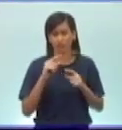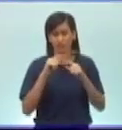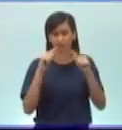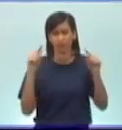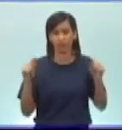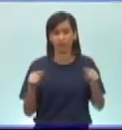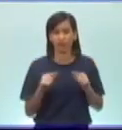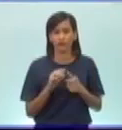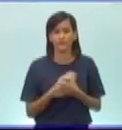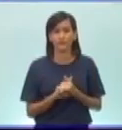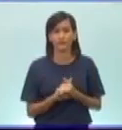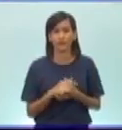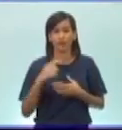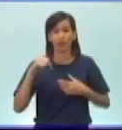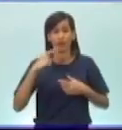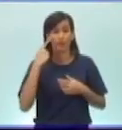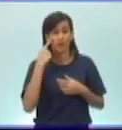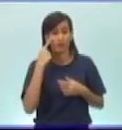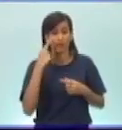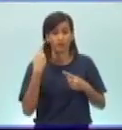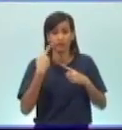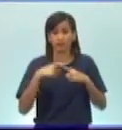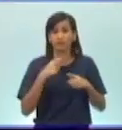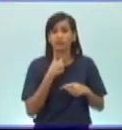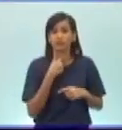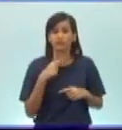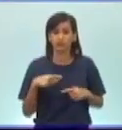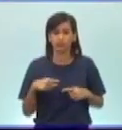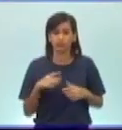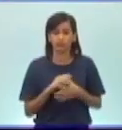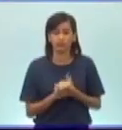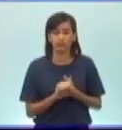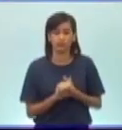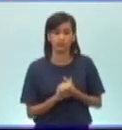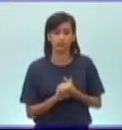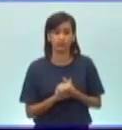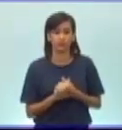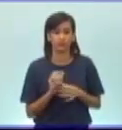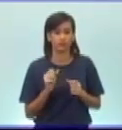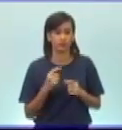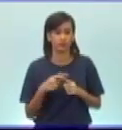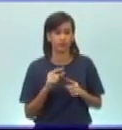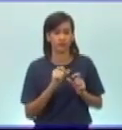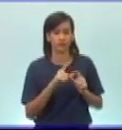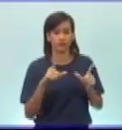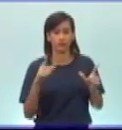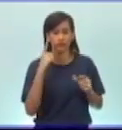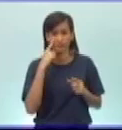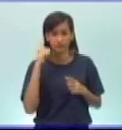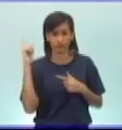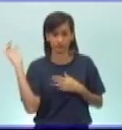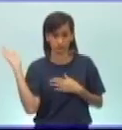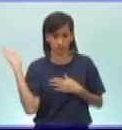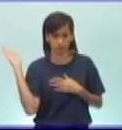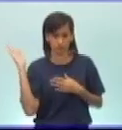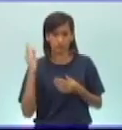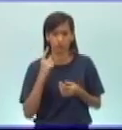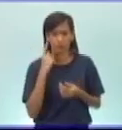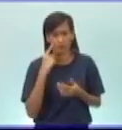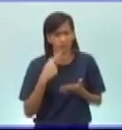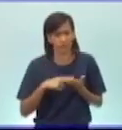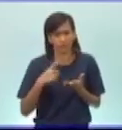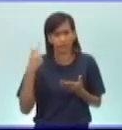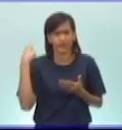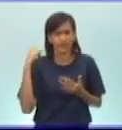ejemplo de potenciación que ya lo vimos desde la semana pasada, pero que siempre es bueno volverlo a repasar. Vemos de nuevo la